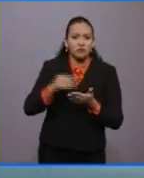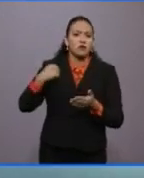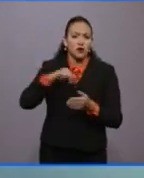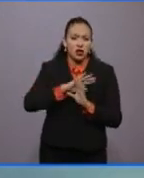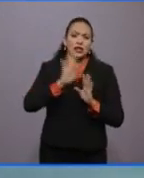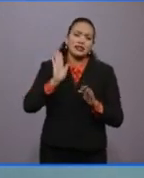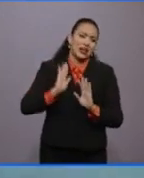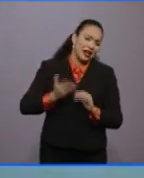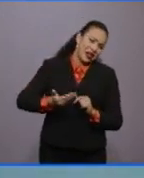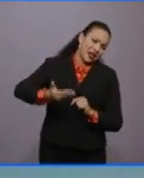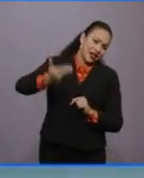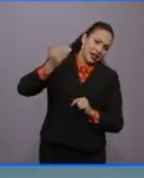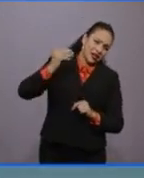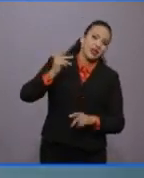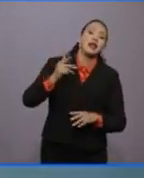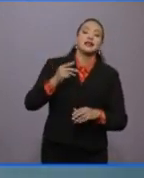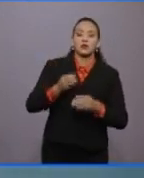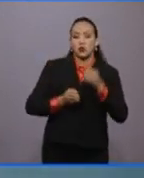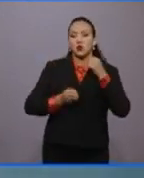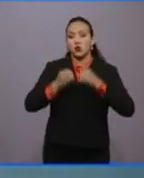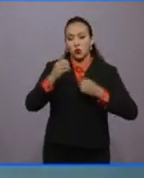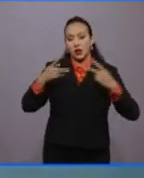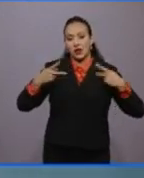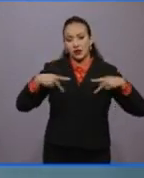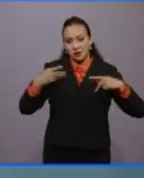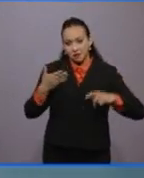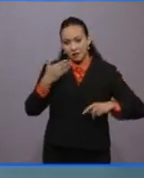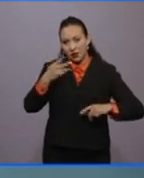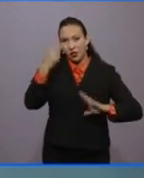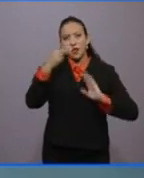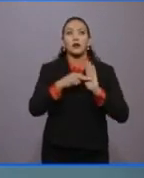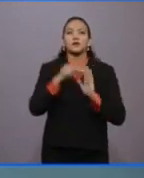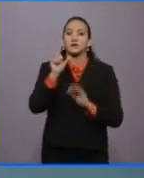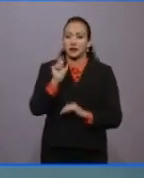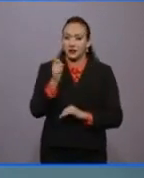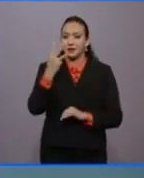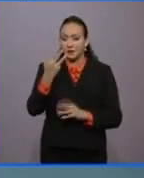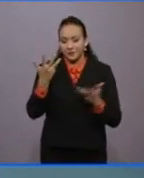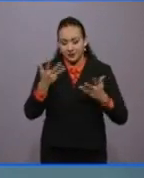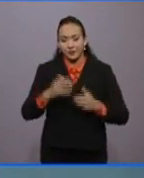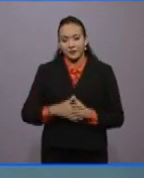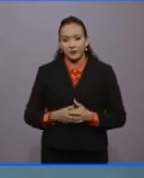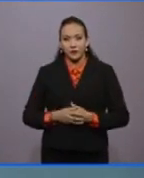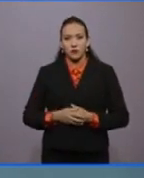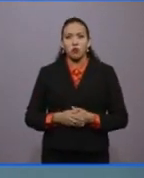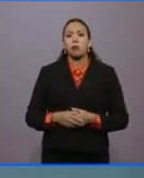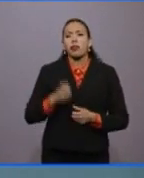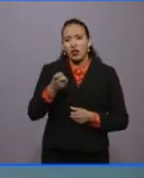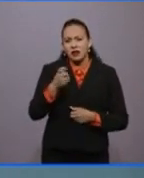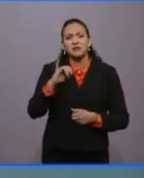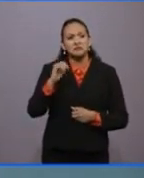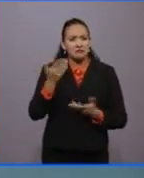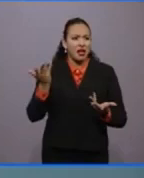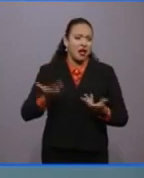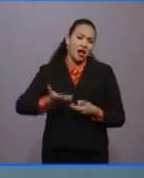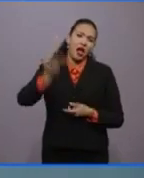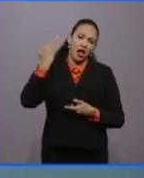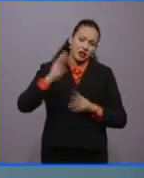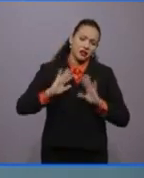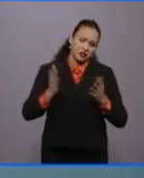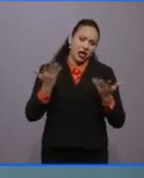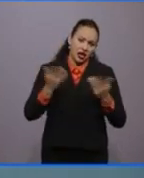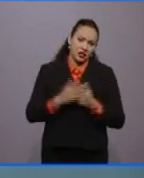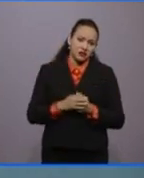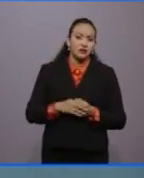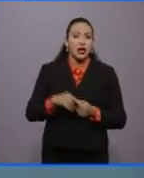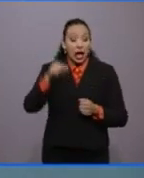ordenamos al resolver un juicio de la ciudadanía en 2023. Que ya lo hemos hecho sí. E incluso creo que el tribunal cuenta